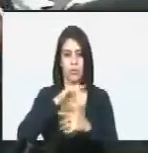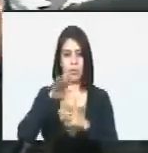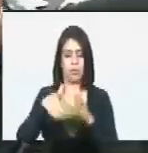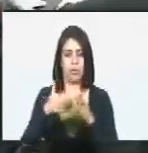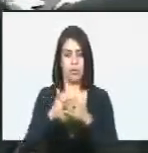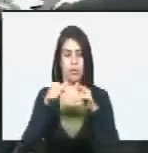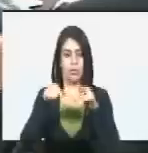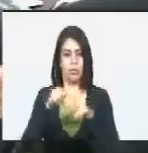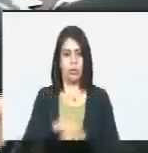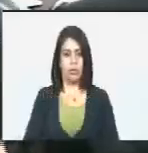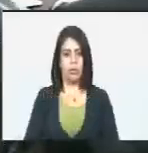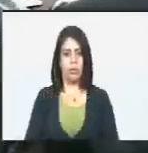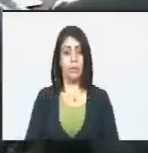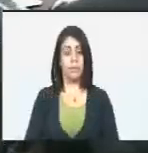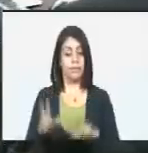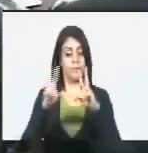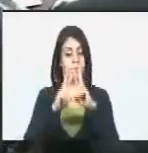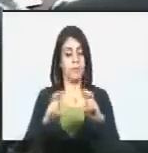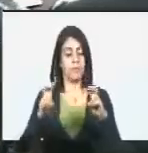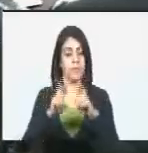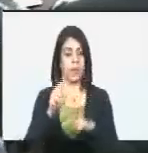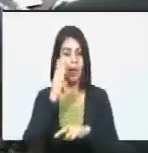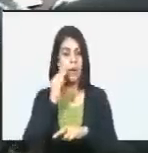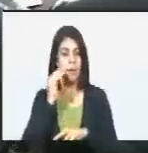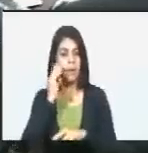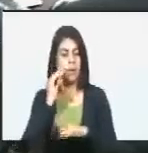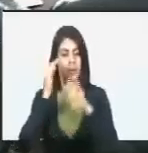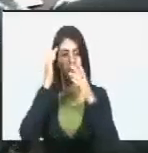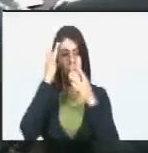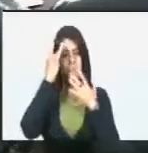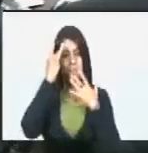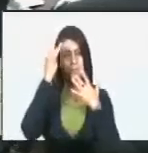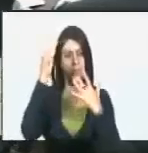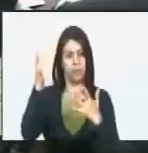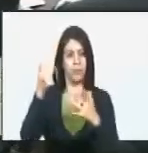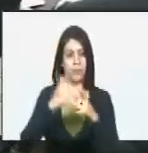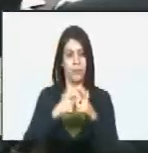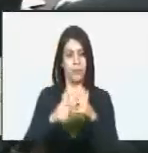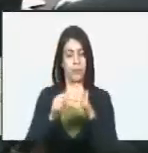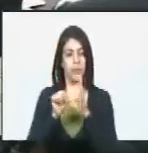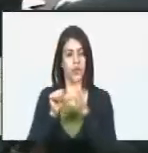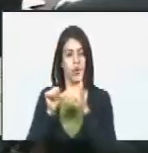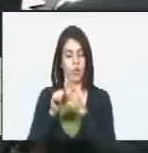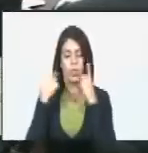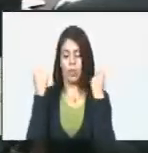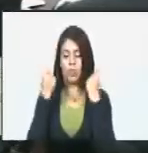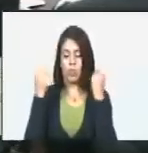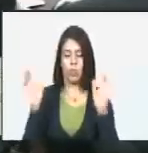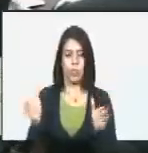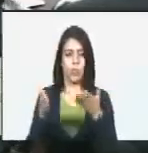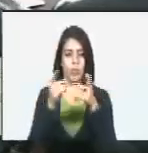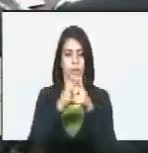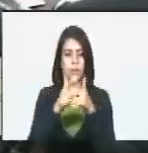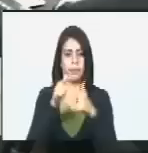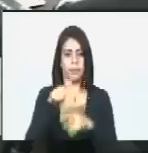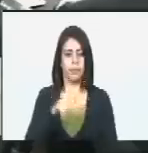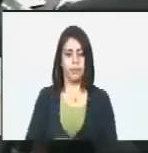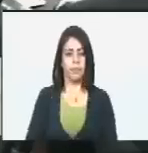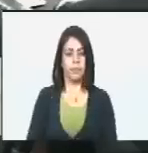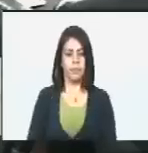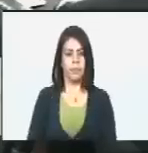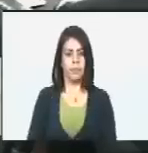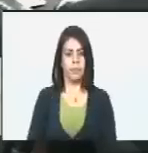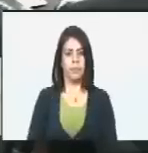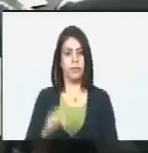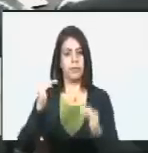esa experticia, esa experiencia y esa sabiduría. Y de donde nos promovió la paridad,